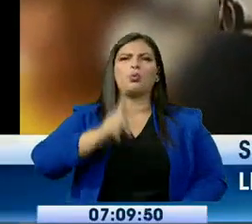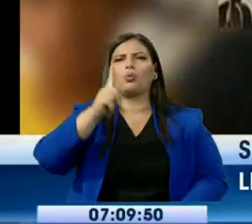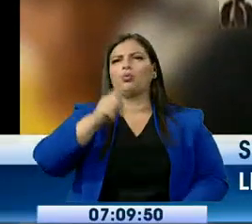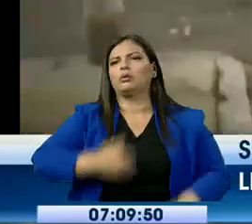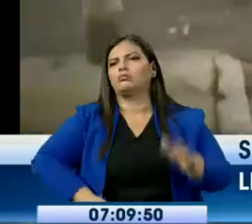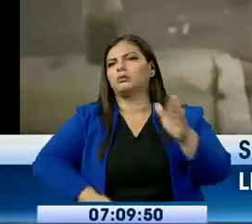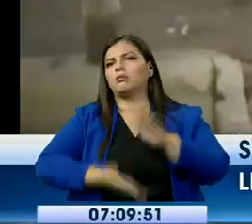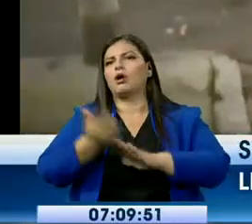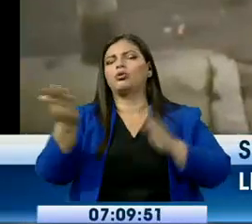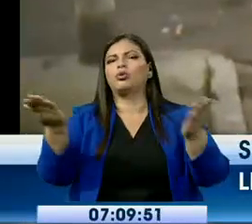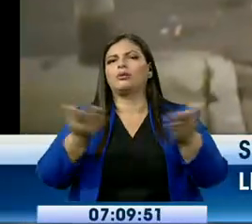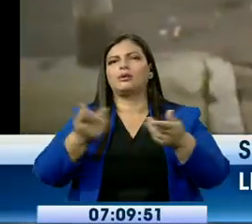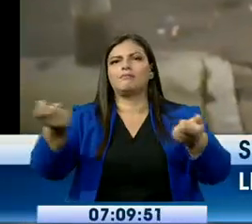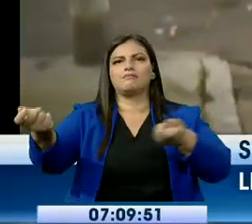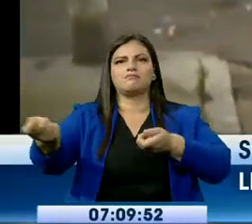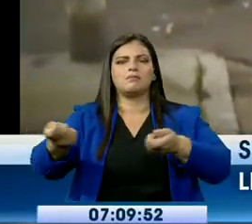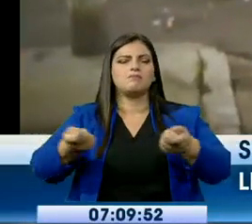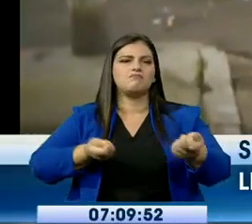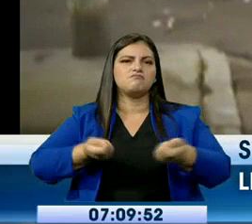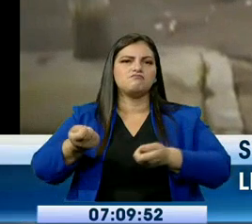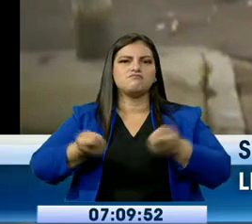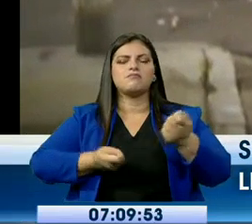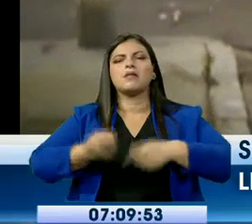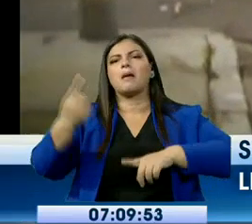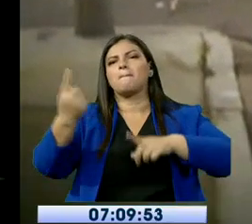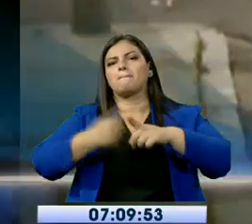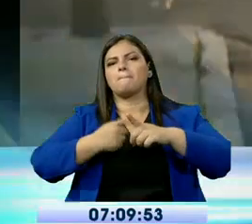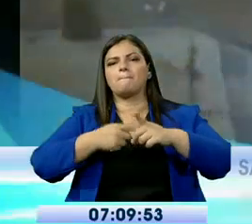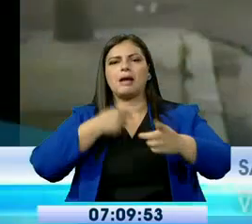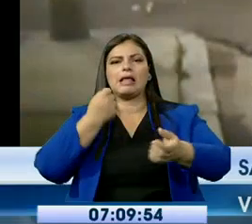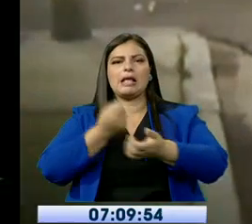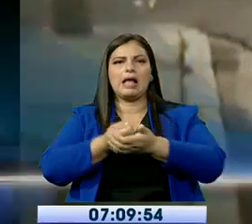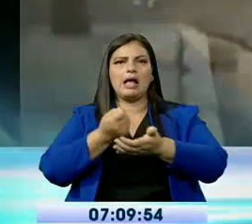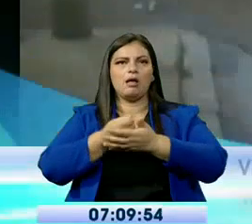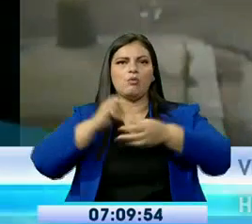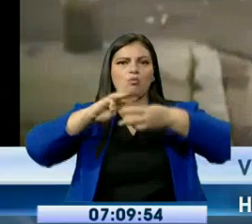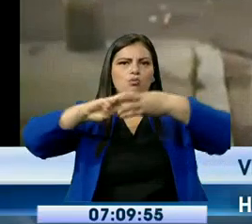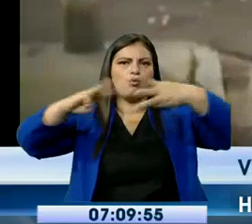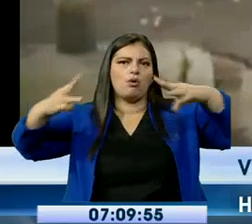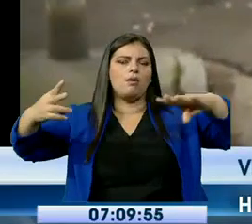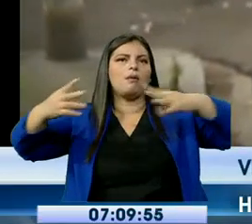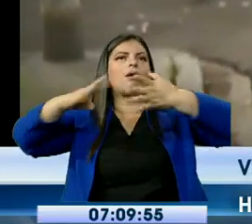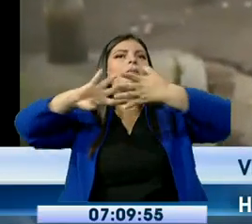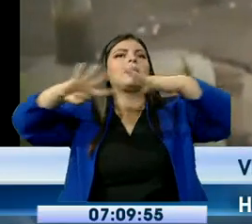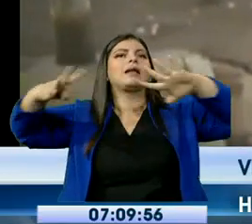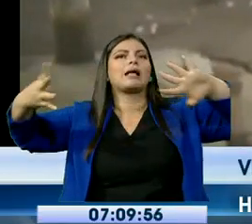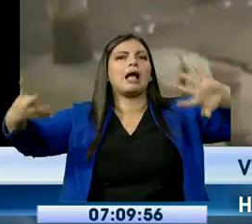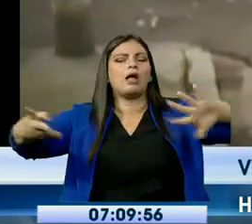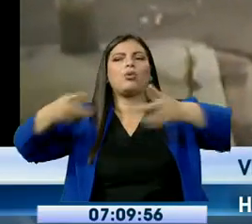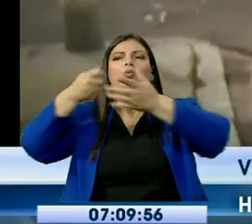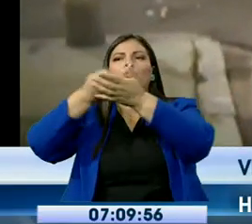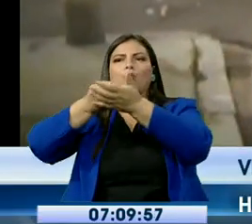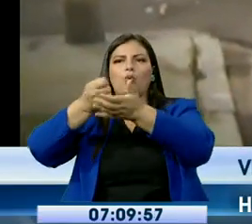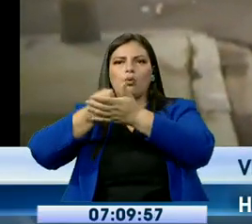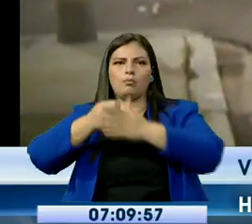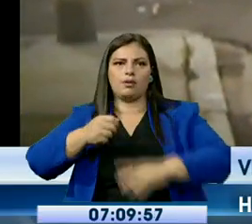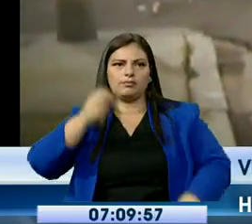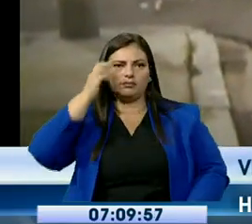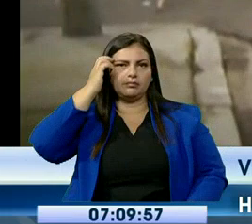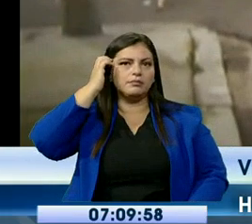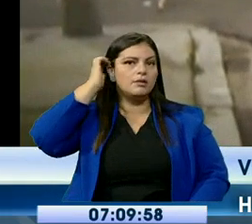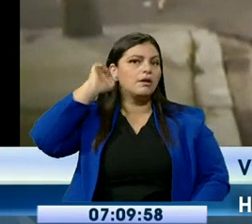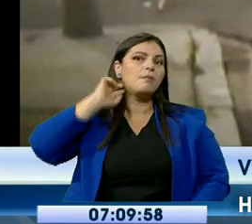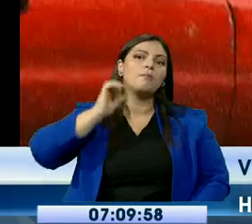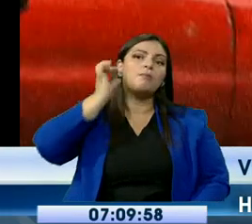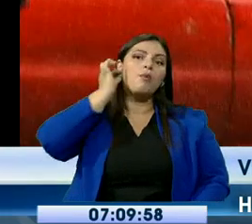ya. Esquina es peligrosísima. Usted el autobús se baja, ustedes están mirando para allá porque usted ni ven. Se le van llevando